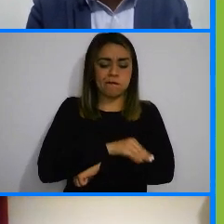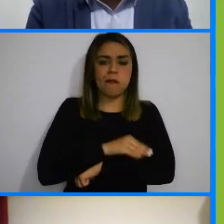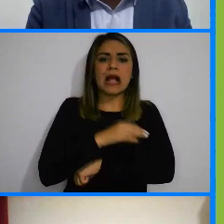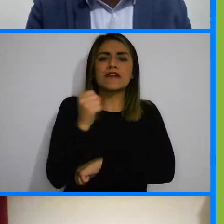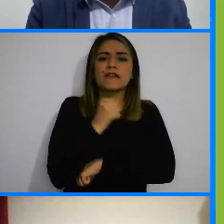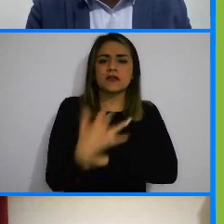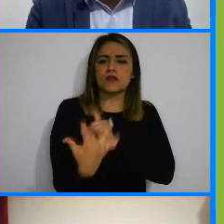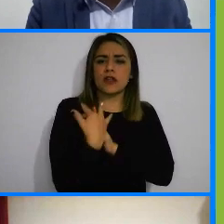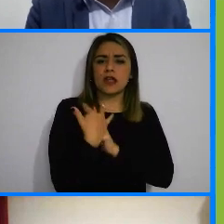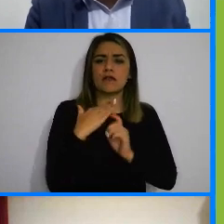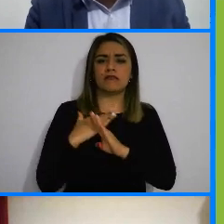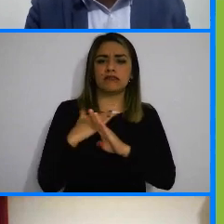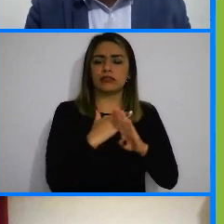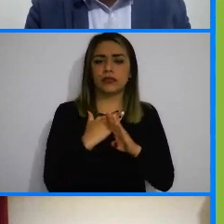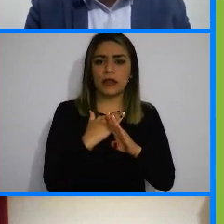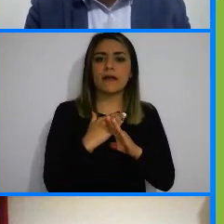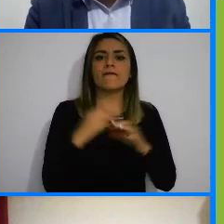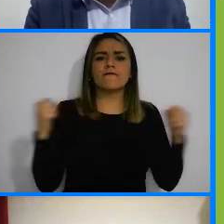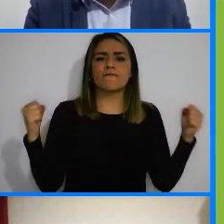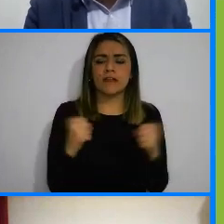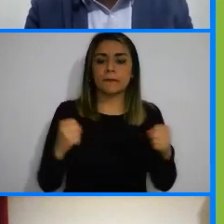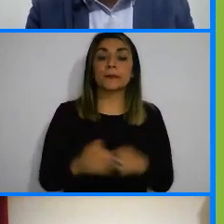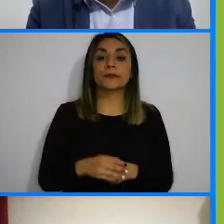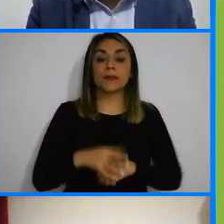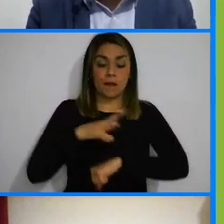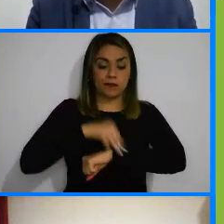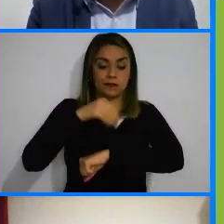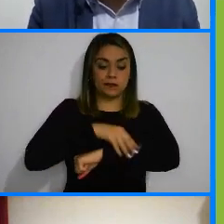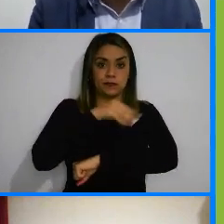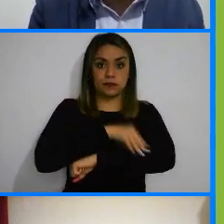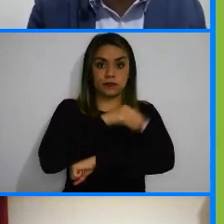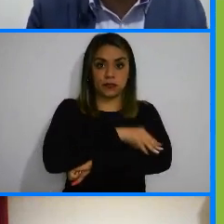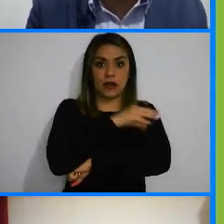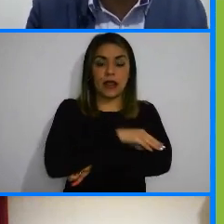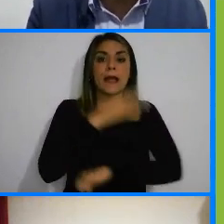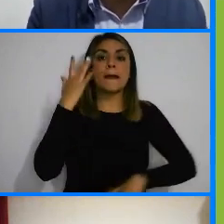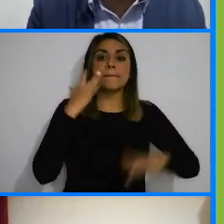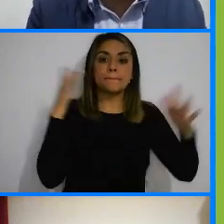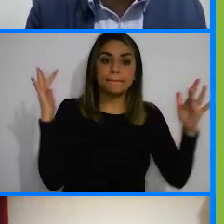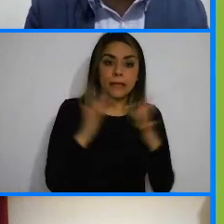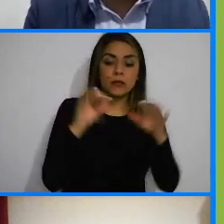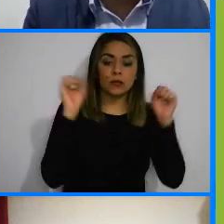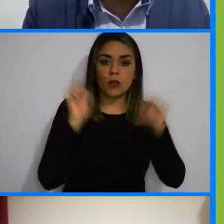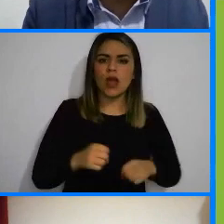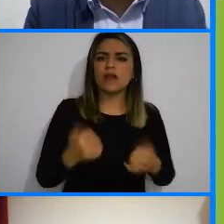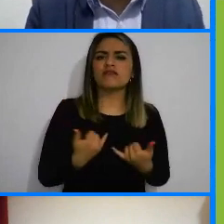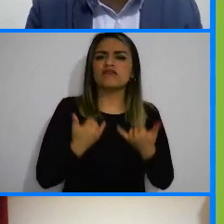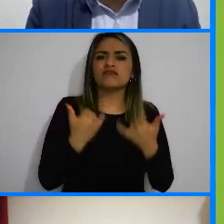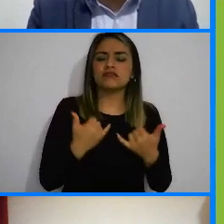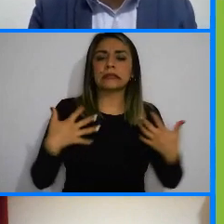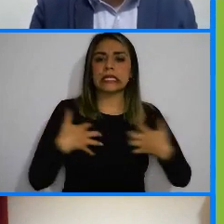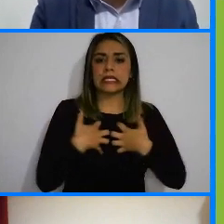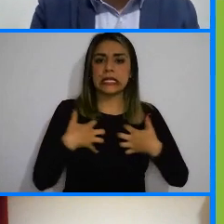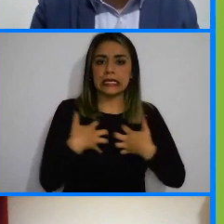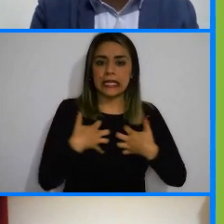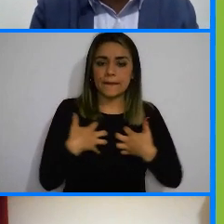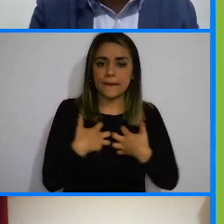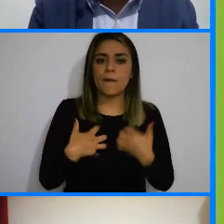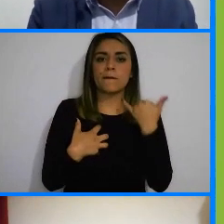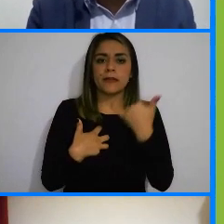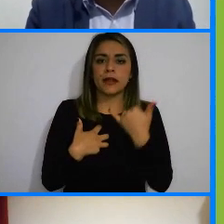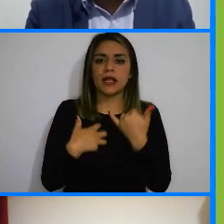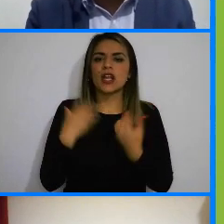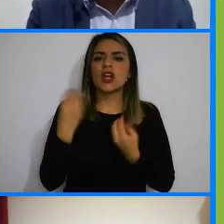frío, además del pelaje, claro que sí, pero el pelaje hace referencia más al mimetismo que puede obtener el animal en el lugar donde se